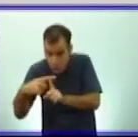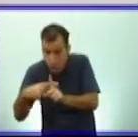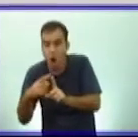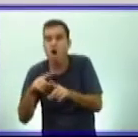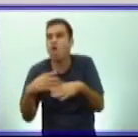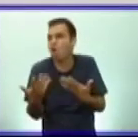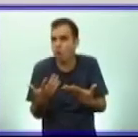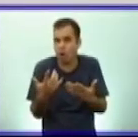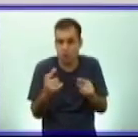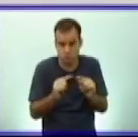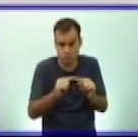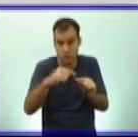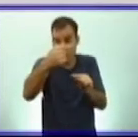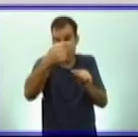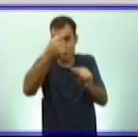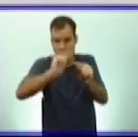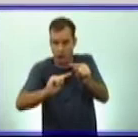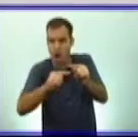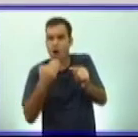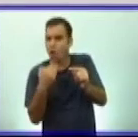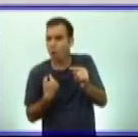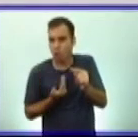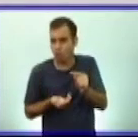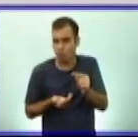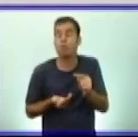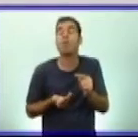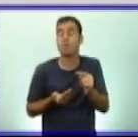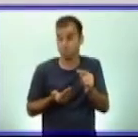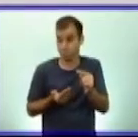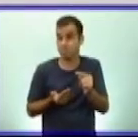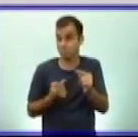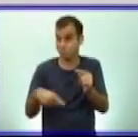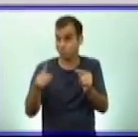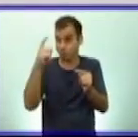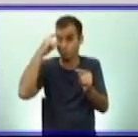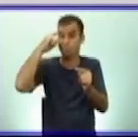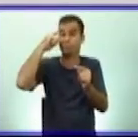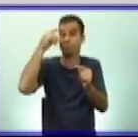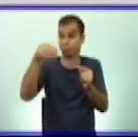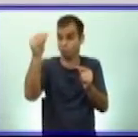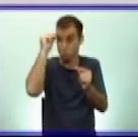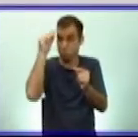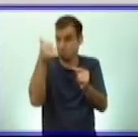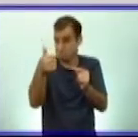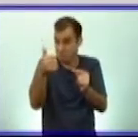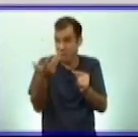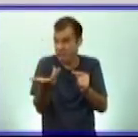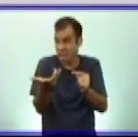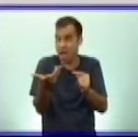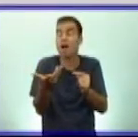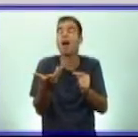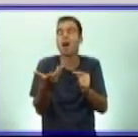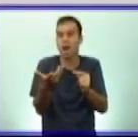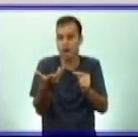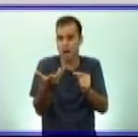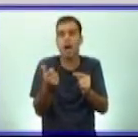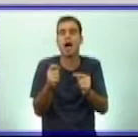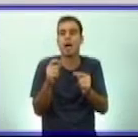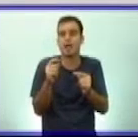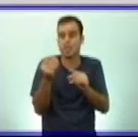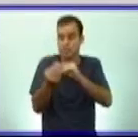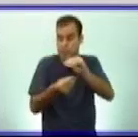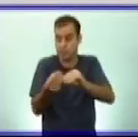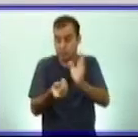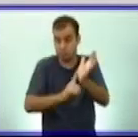Entonces es importante también que quede de la clase que usted conozca que las transformaciones de energía del